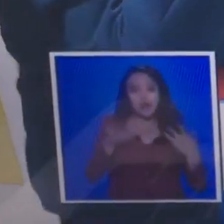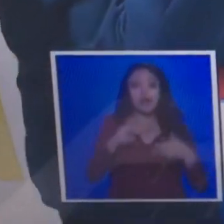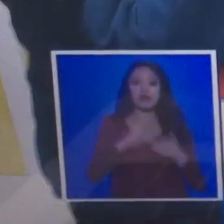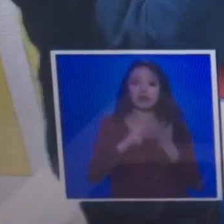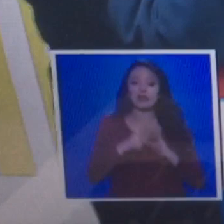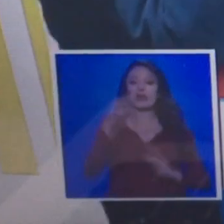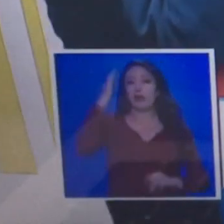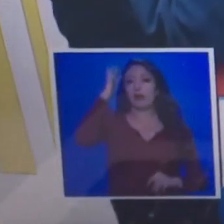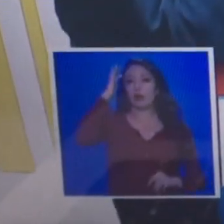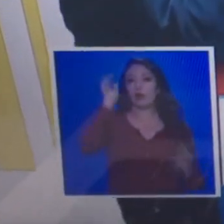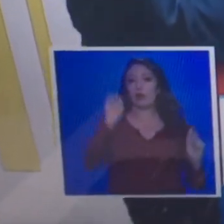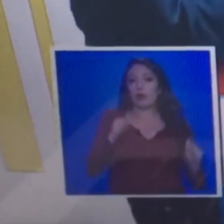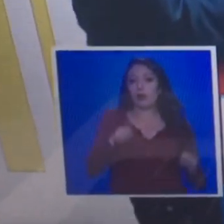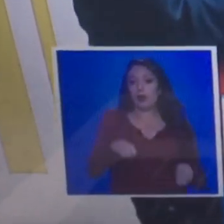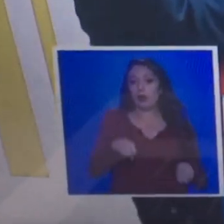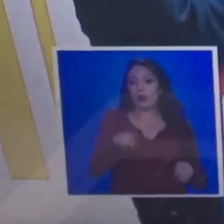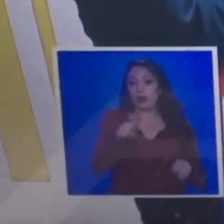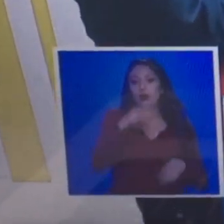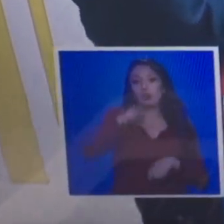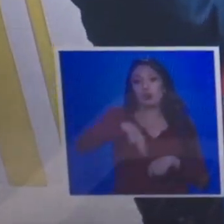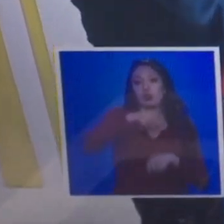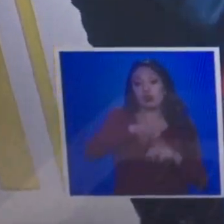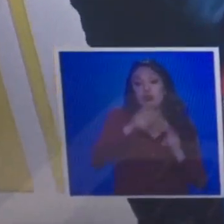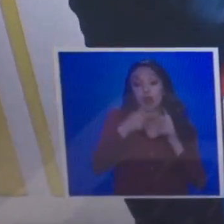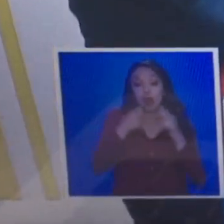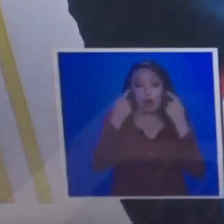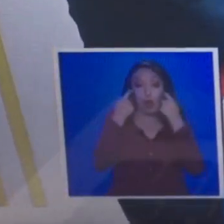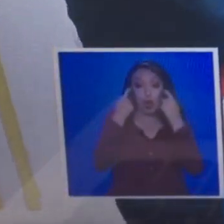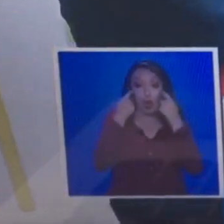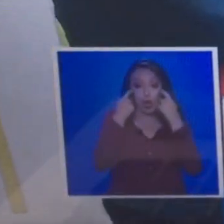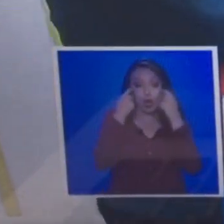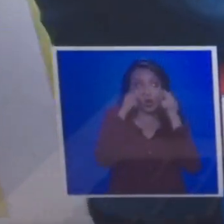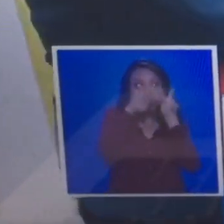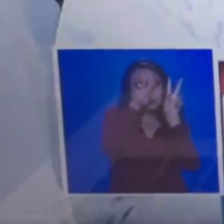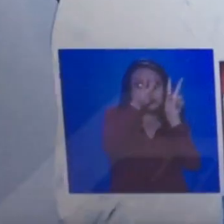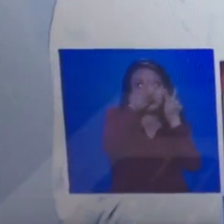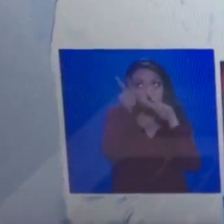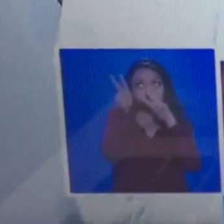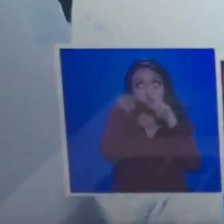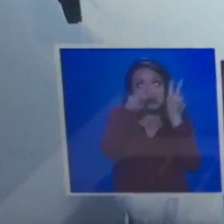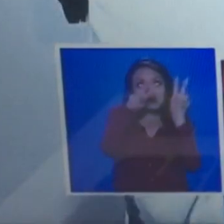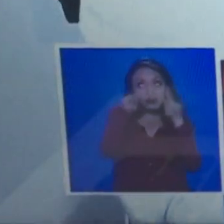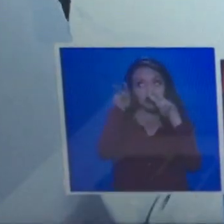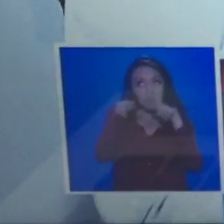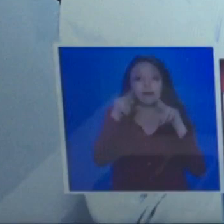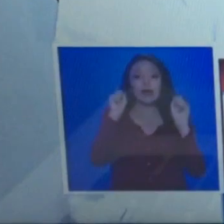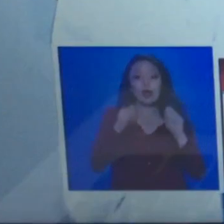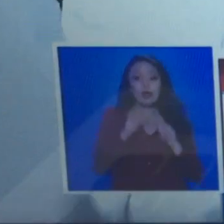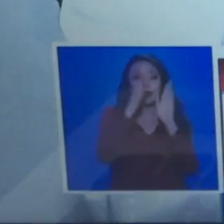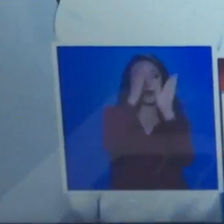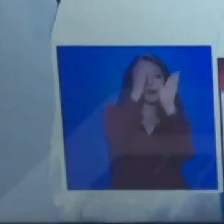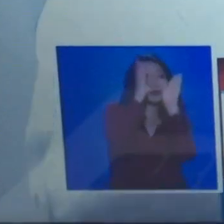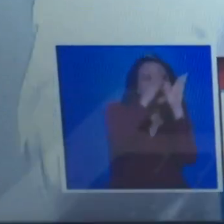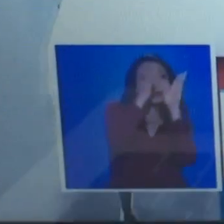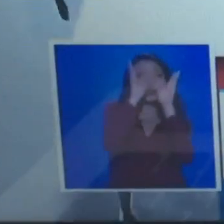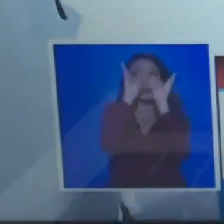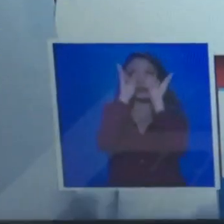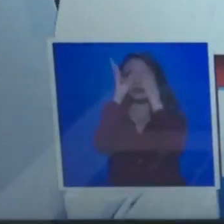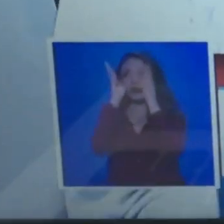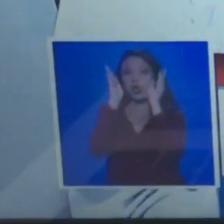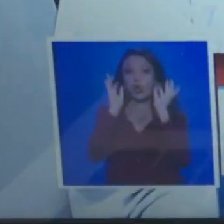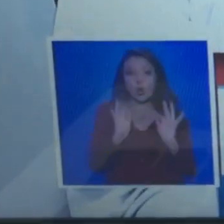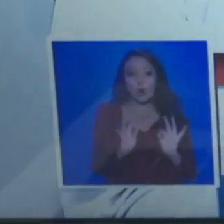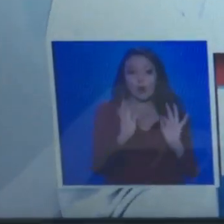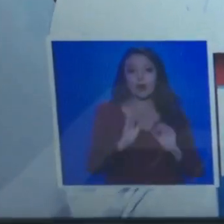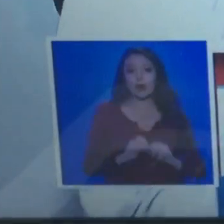de preocupación. Es normal que al principio el ojo tenga cierto movimiento errático, pero que se vaya centrando y que vaya cumpliendo esa función